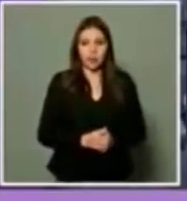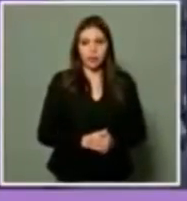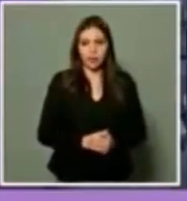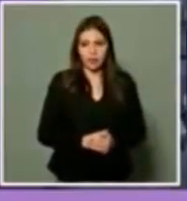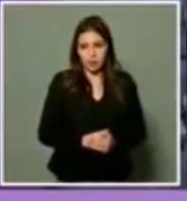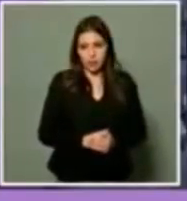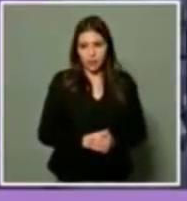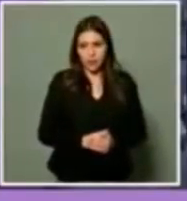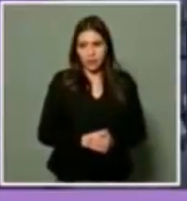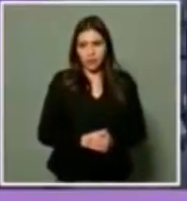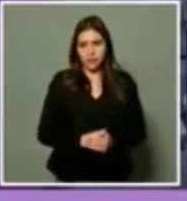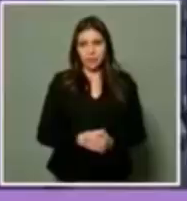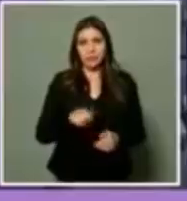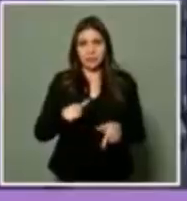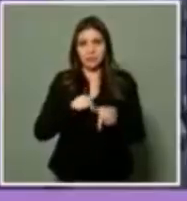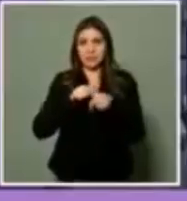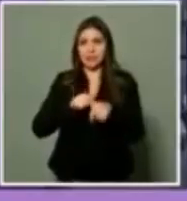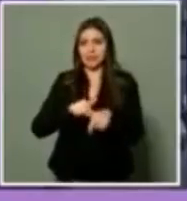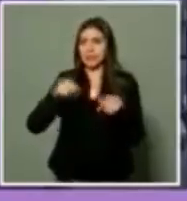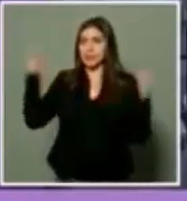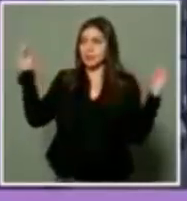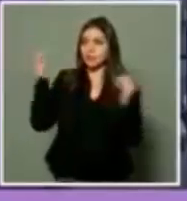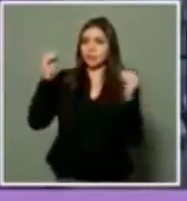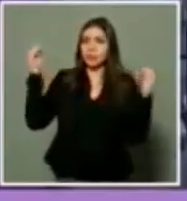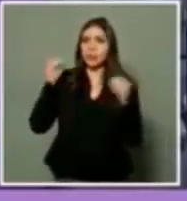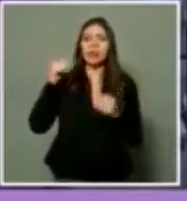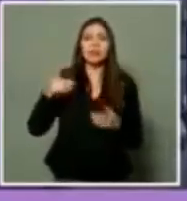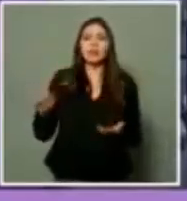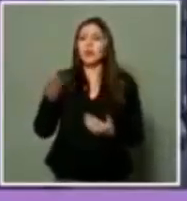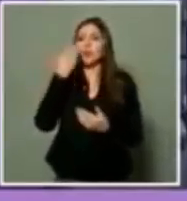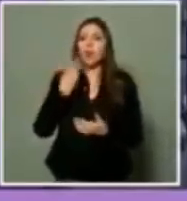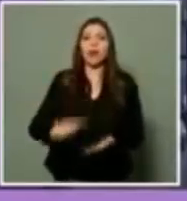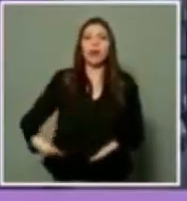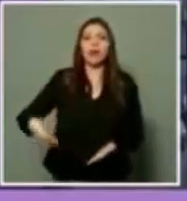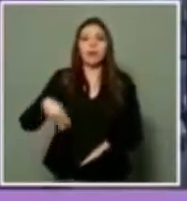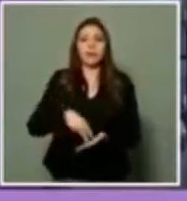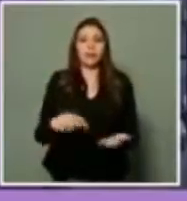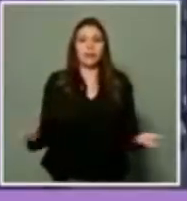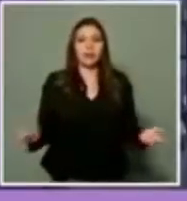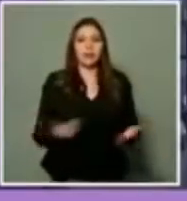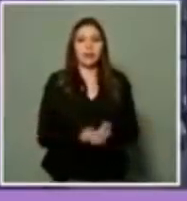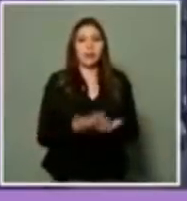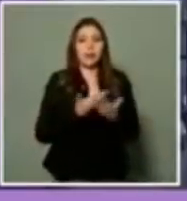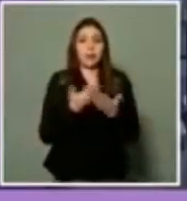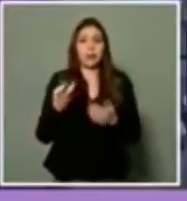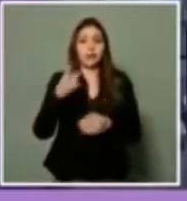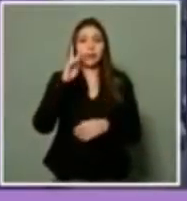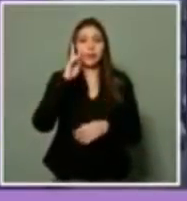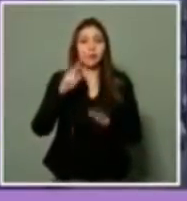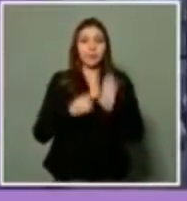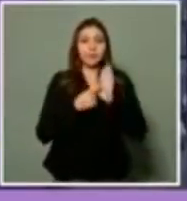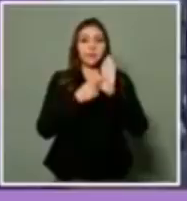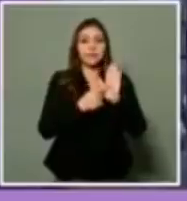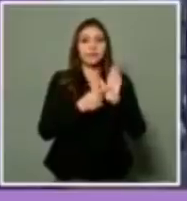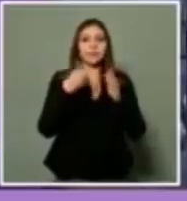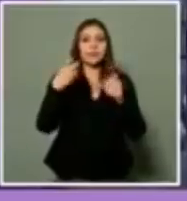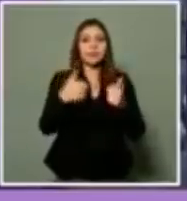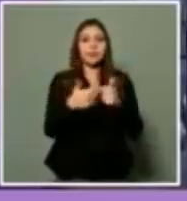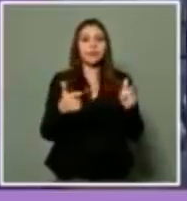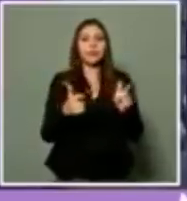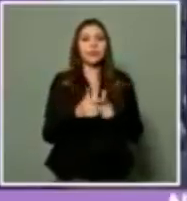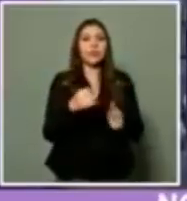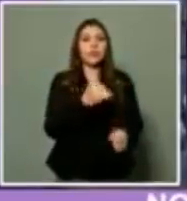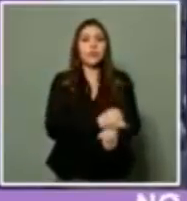en debatir con quien no está aquí. Te digo que no te ubicas. Mira, este es el cártel de Iztapalapa que quieres